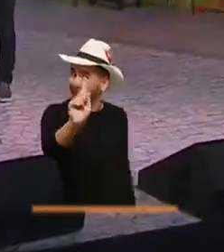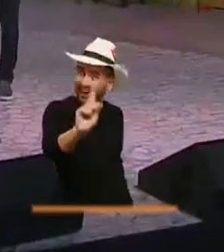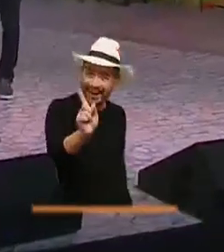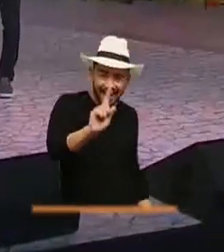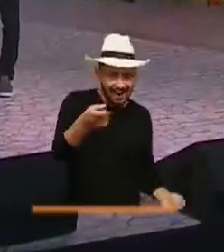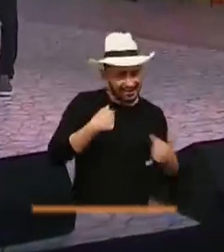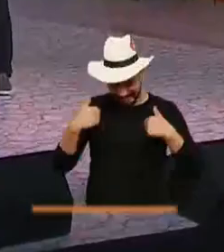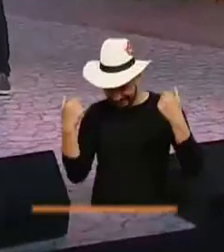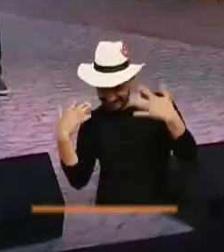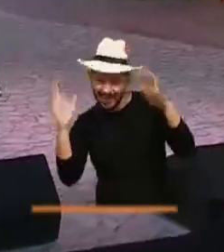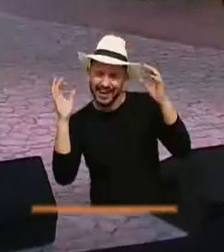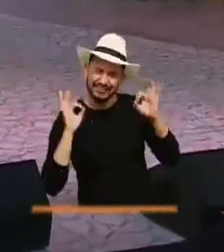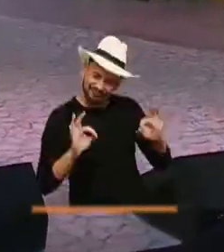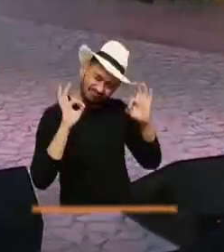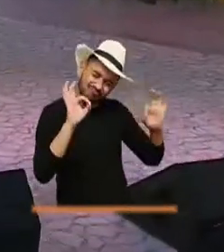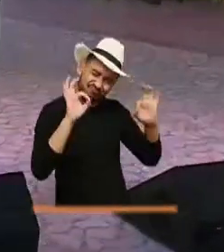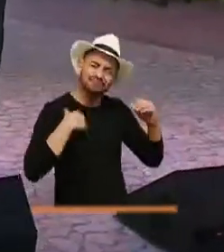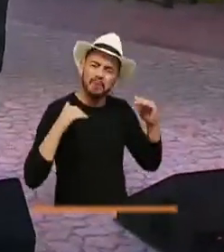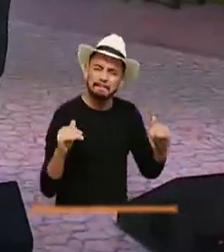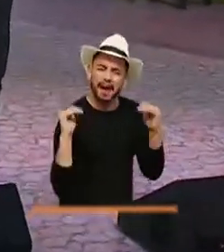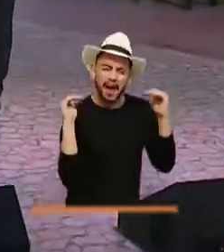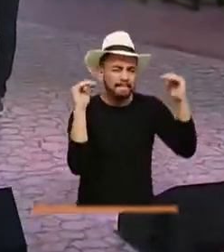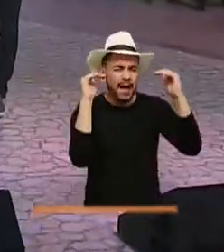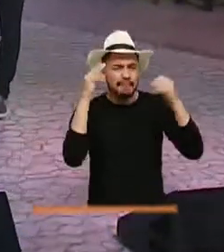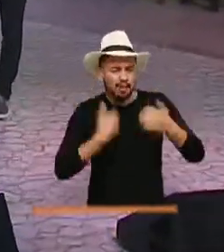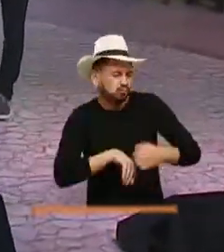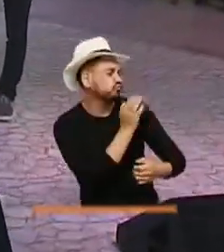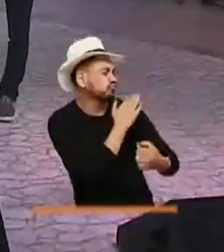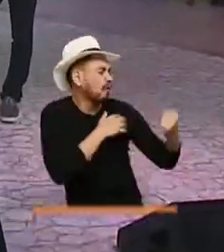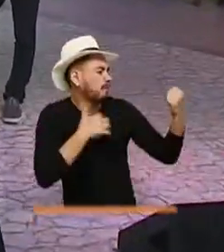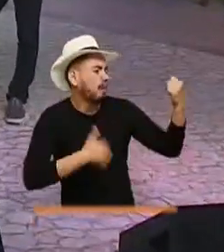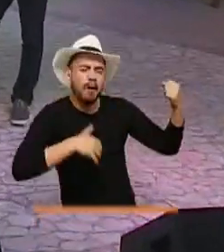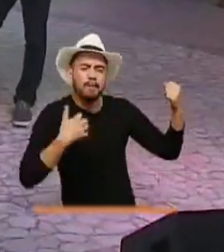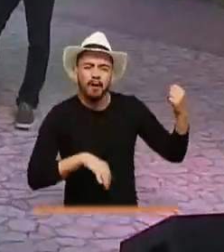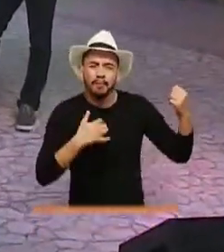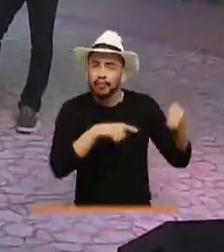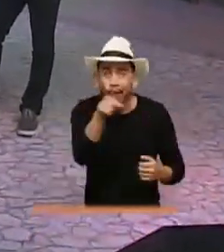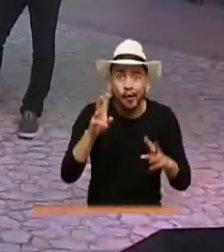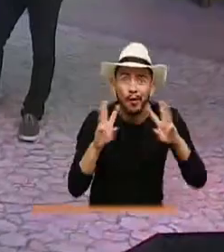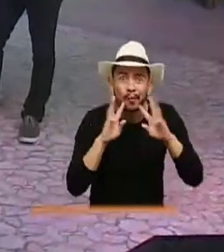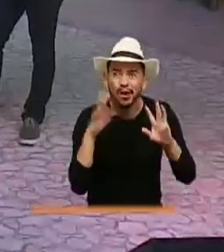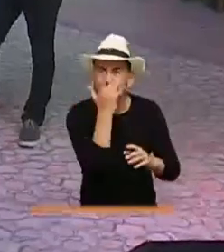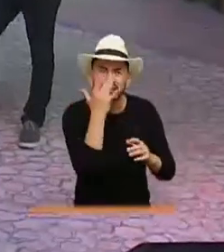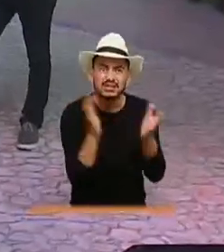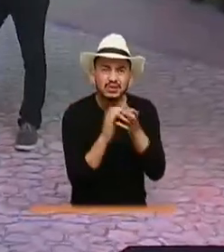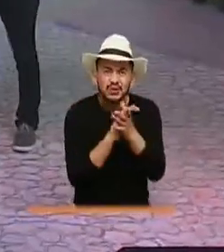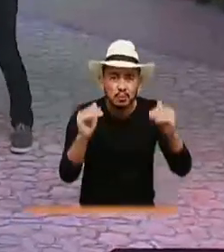de peso. Tanto que el mismo sensei dice, wow, negro, qué teso.